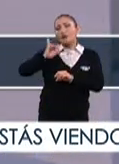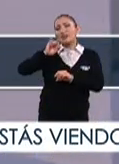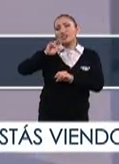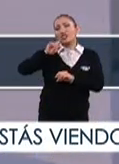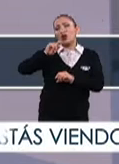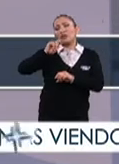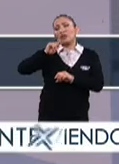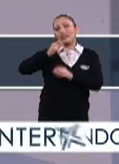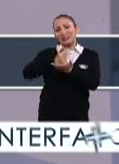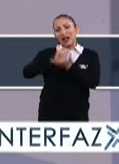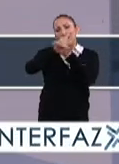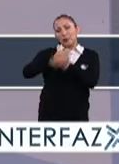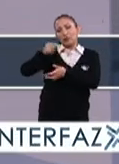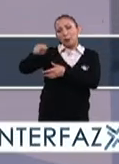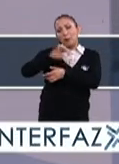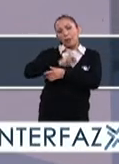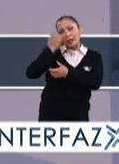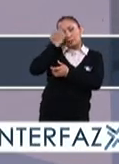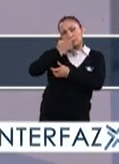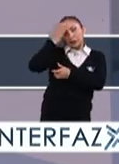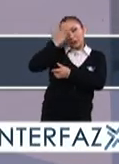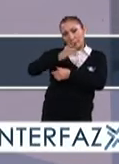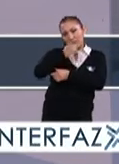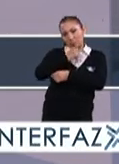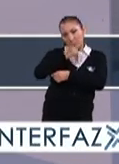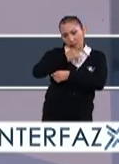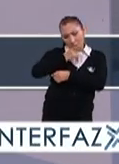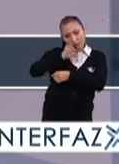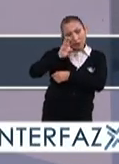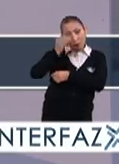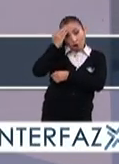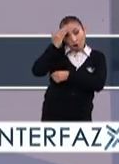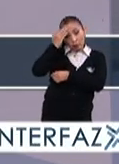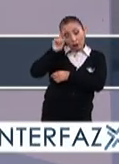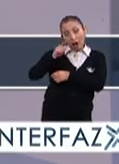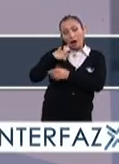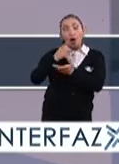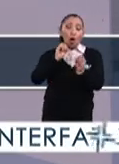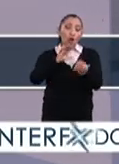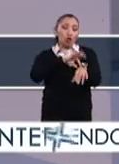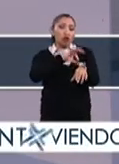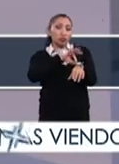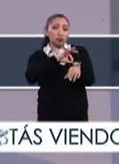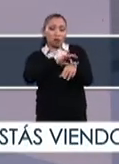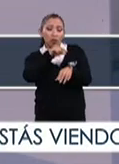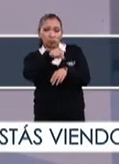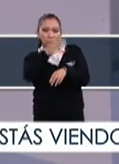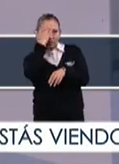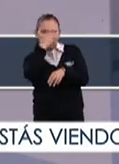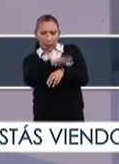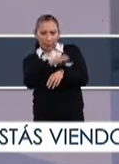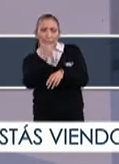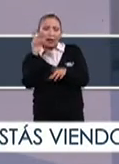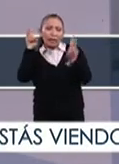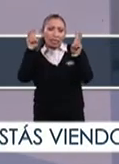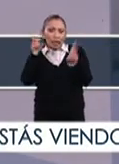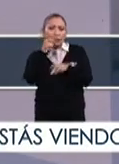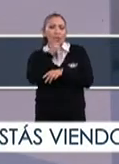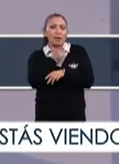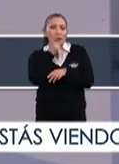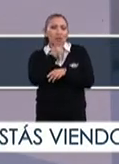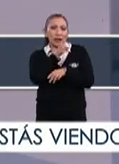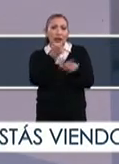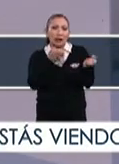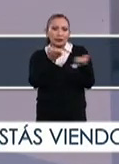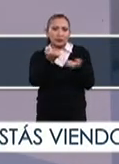que tenga la capacitación de educador en diabetes, y, o el médico también que esté entrenado en esta parte